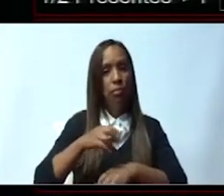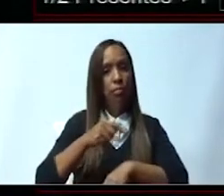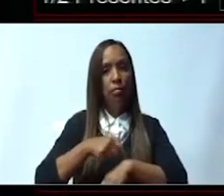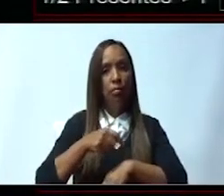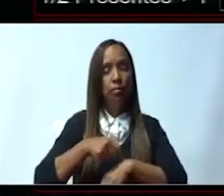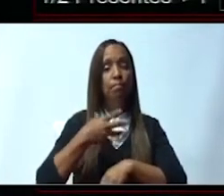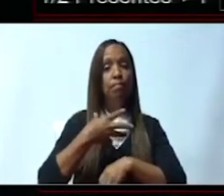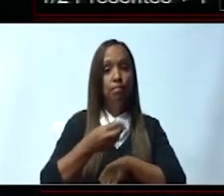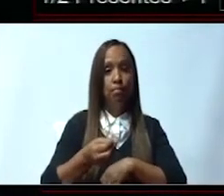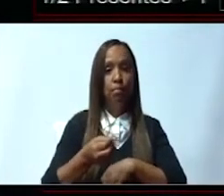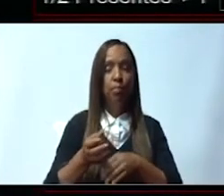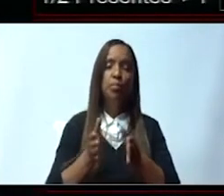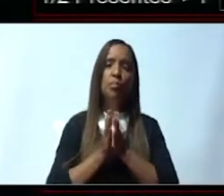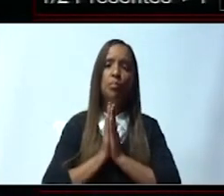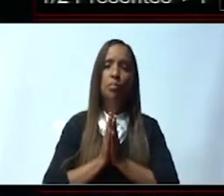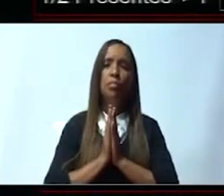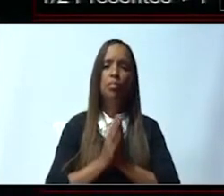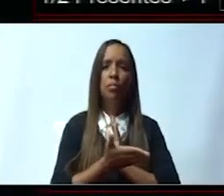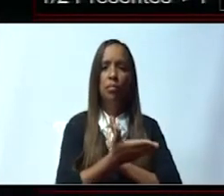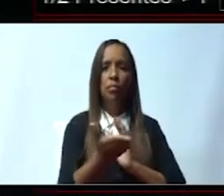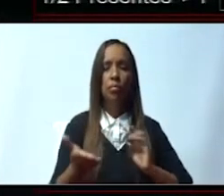Diputadas y diputados,